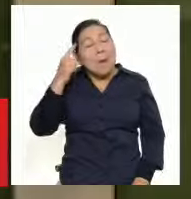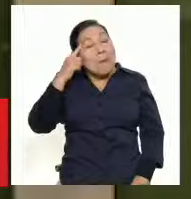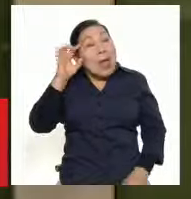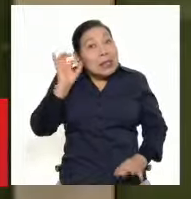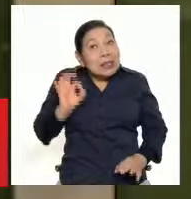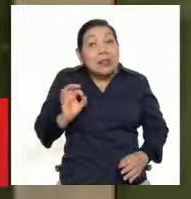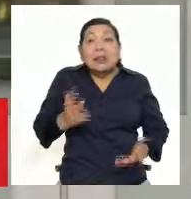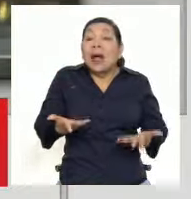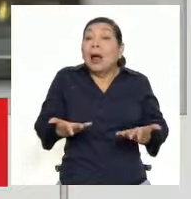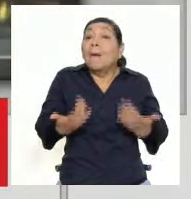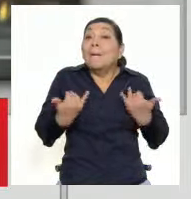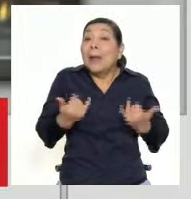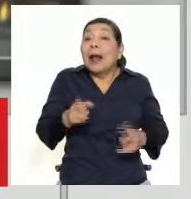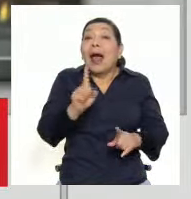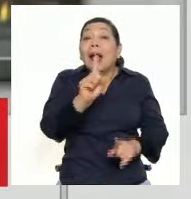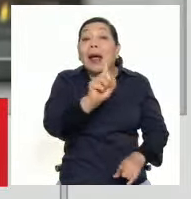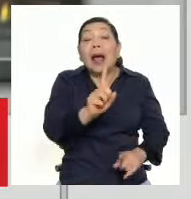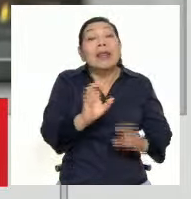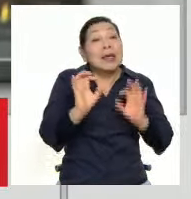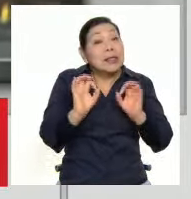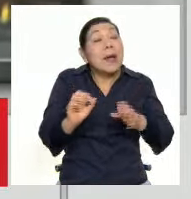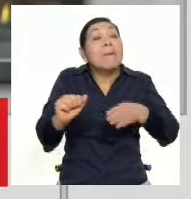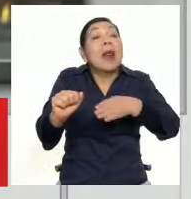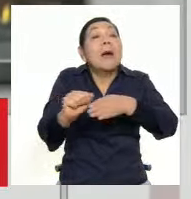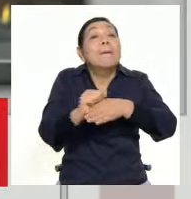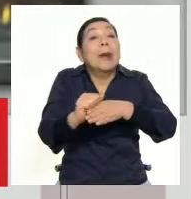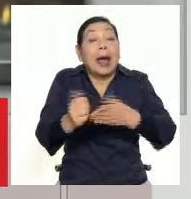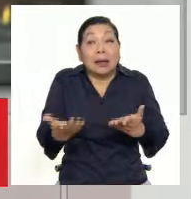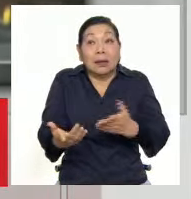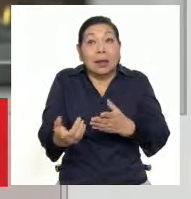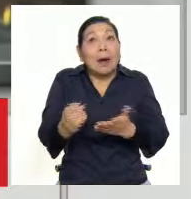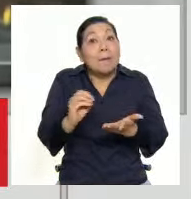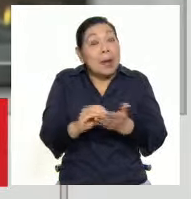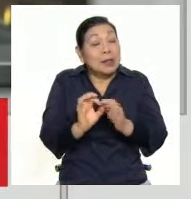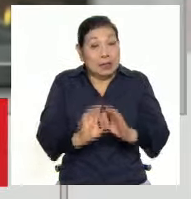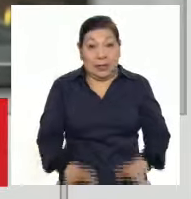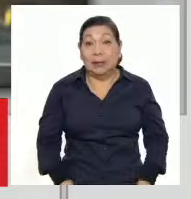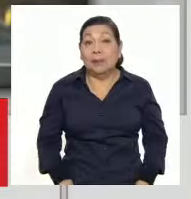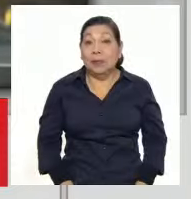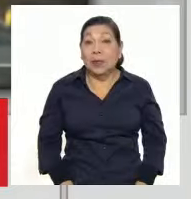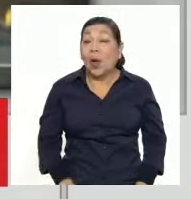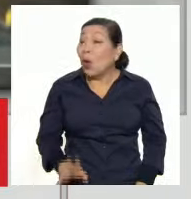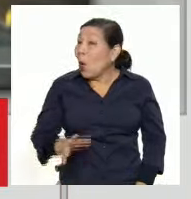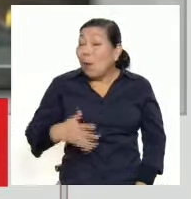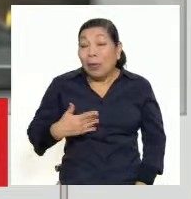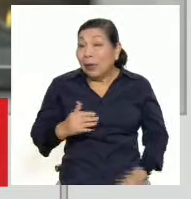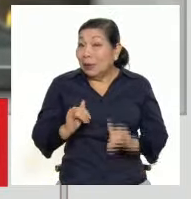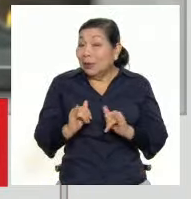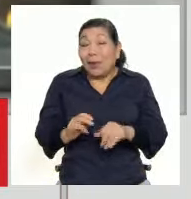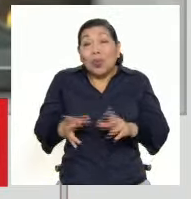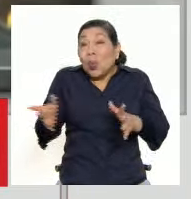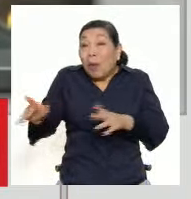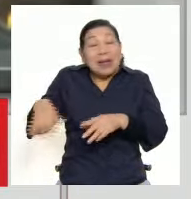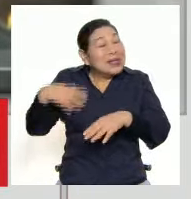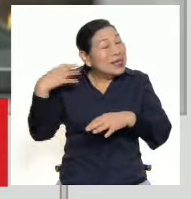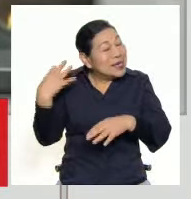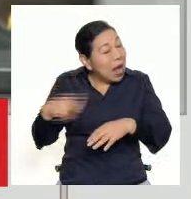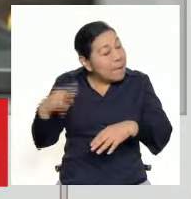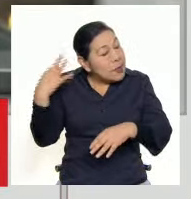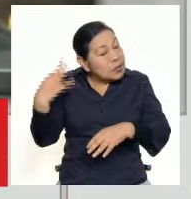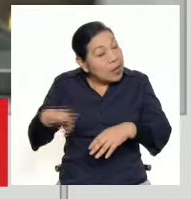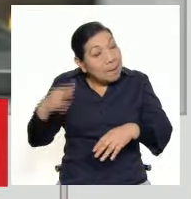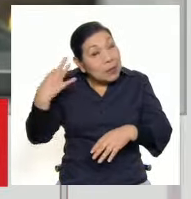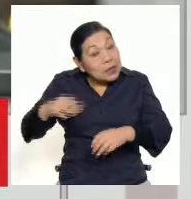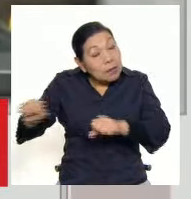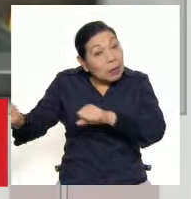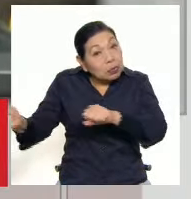¿no? Y yo creo que también cada evento sísmico nos deja con lecciones muy claras. No podemos detener la naturaleza. El sismo va a tener